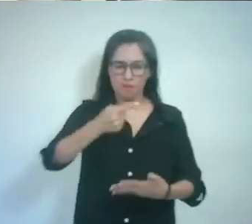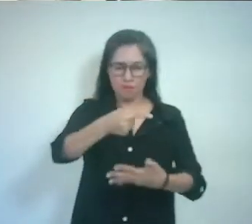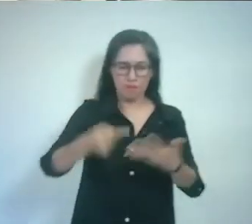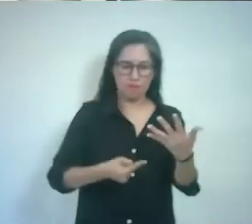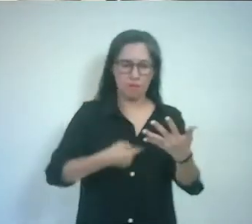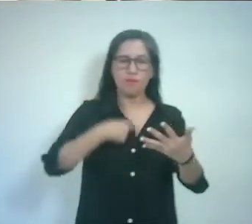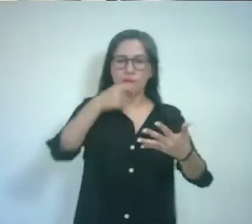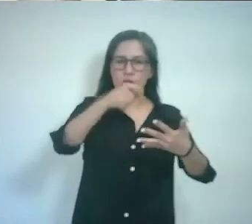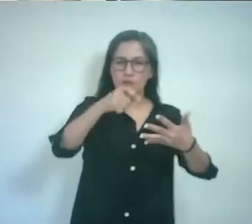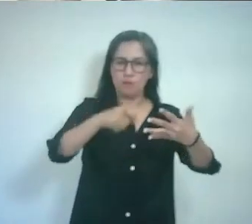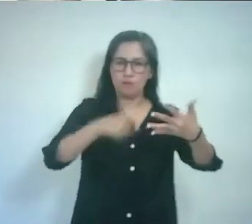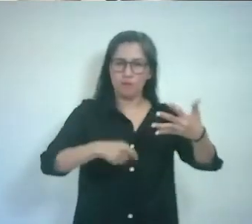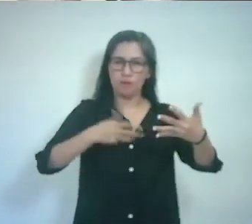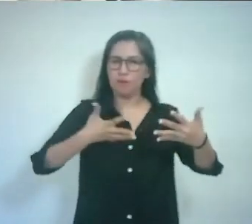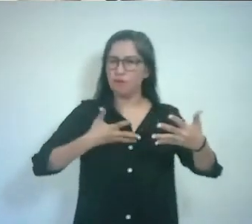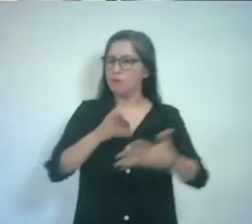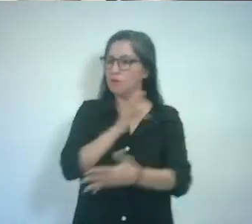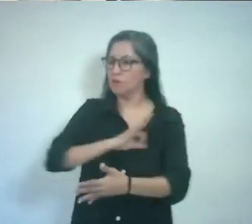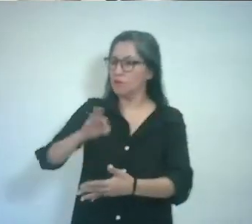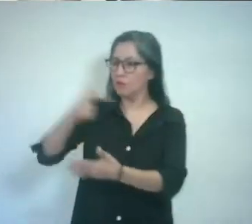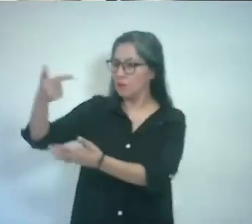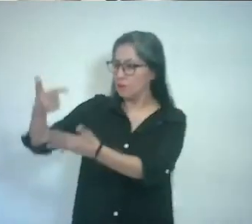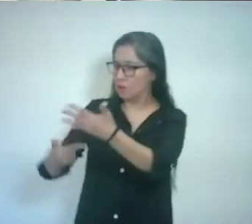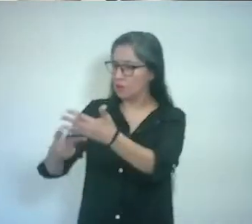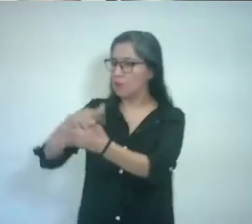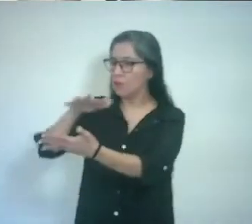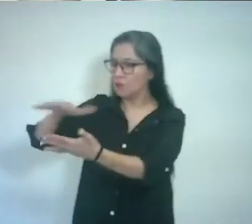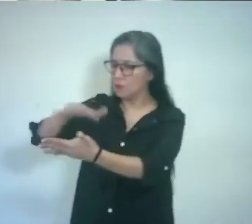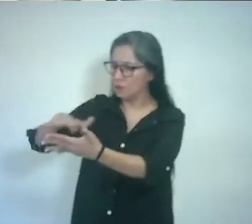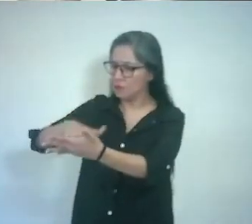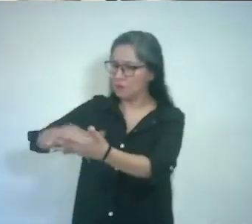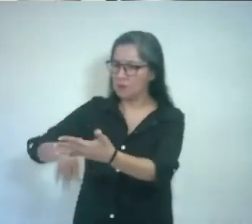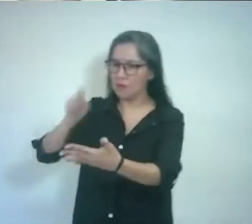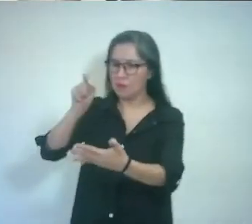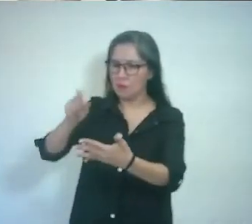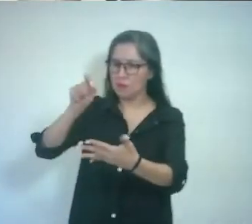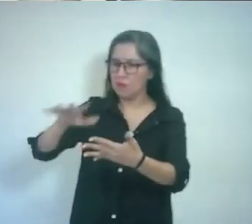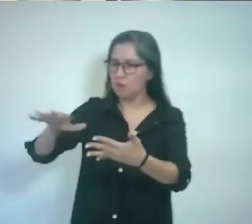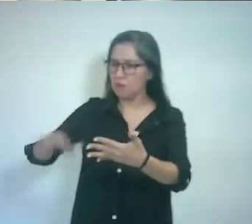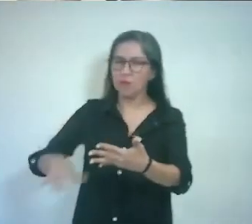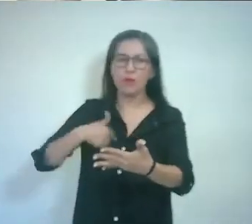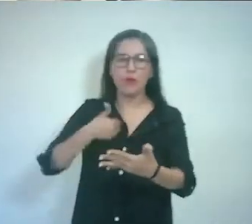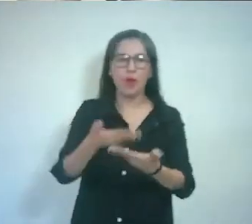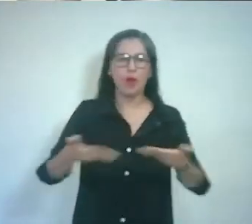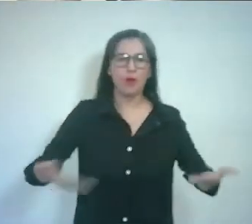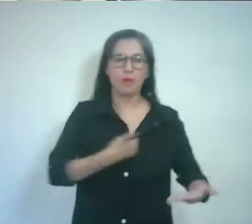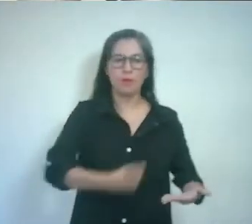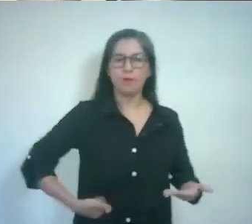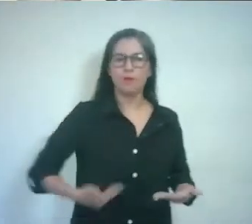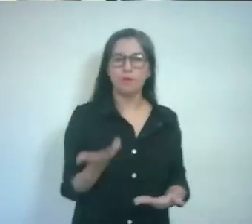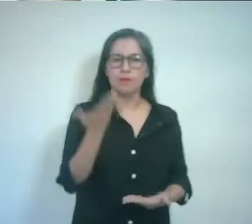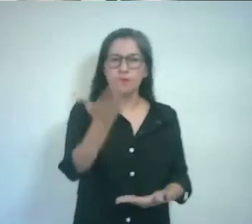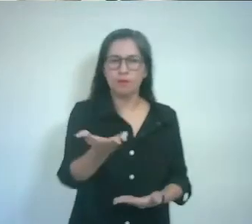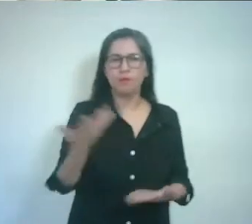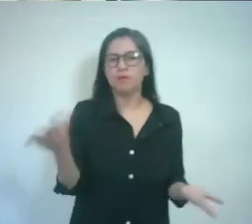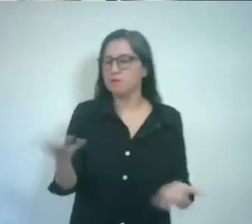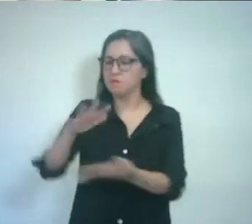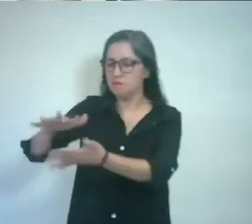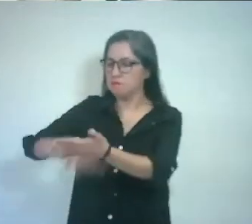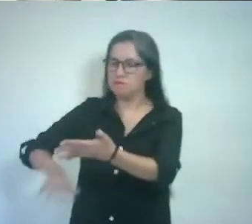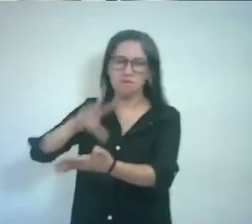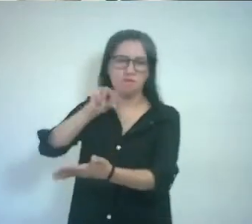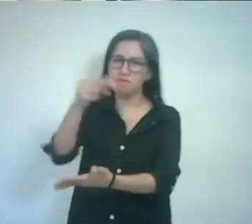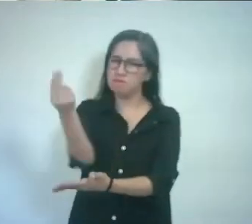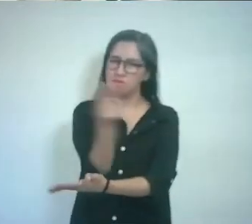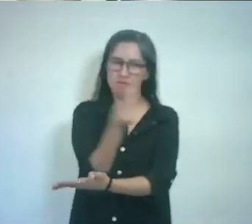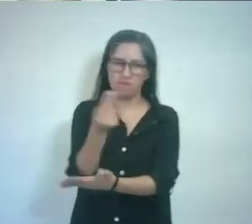punto será posible solicitar la dispensa de la lectura del mismo, solicito la anuencia de la presidencia para solicitar la dispensa de lectura del orden del